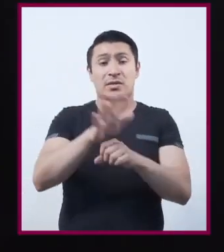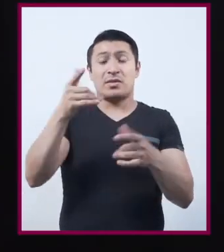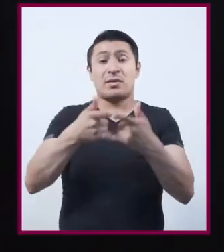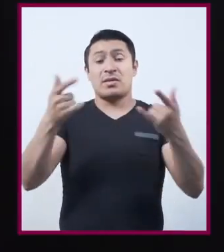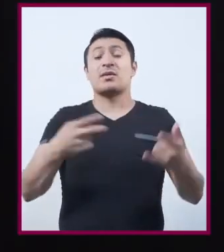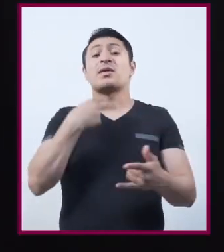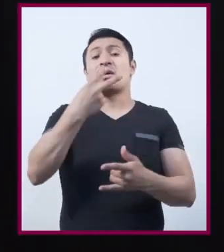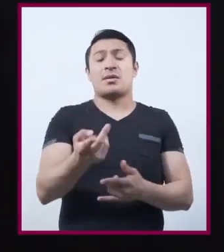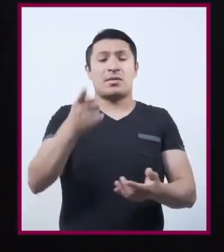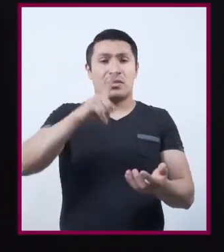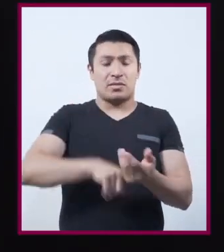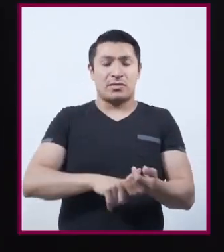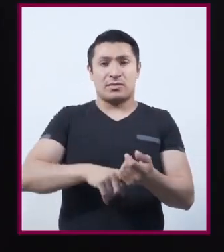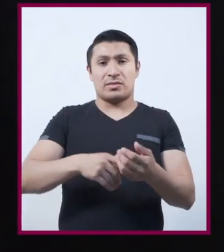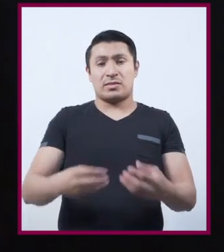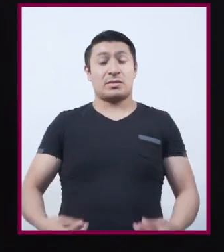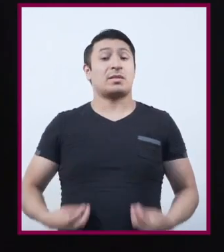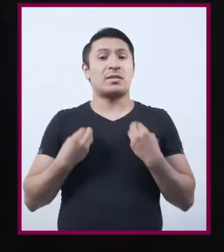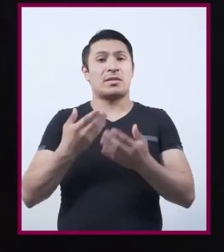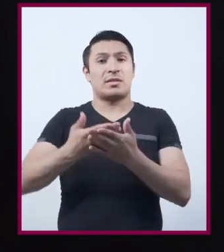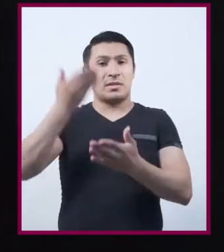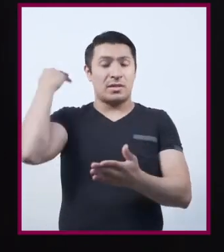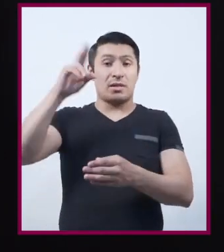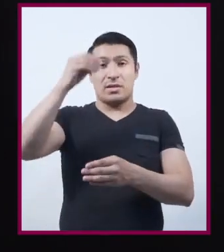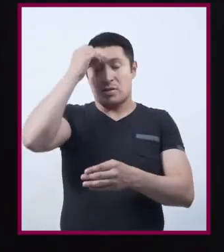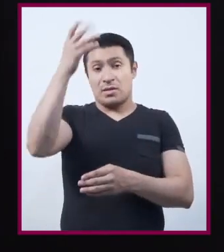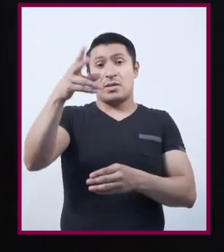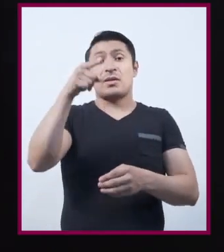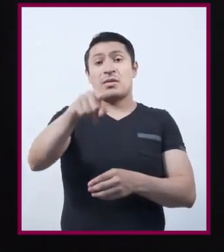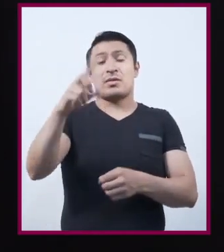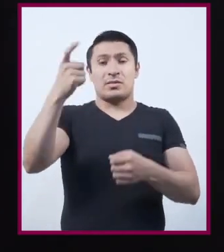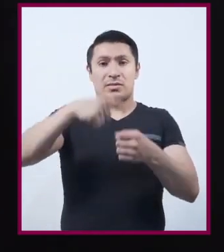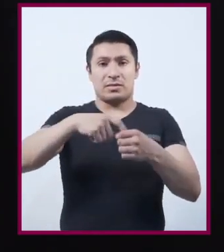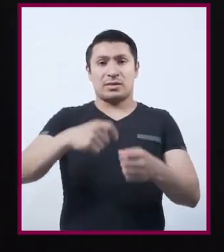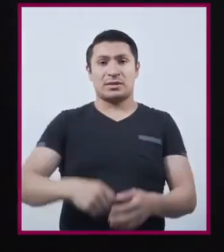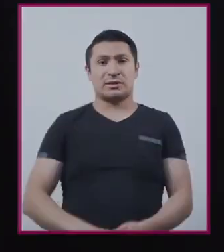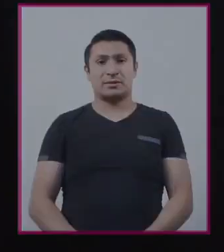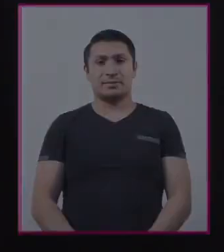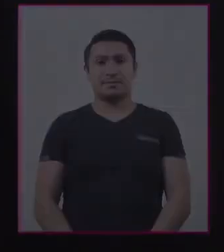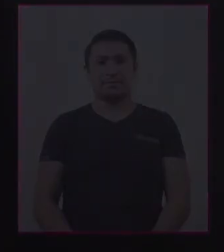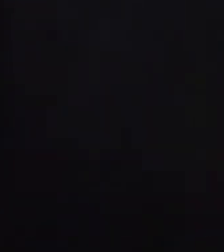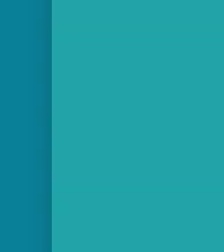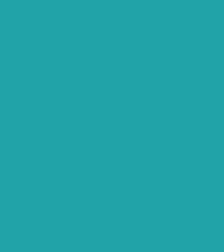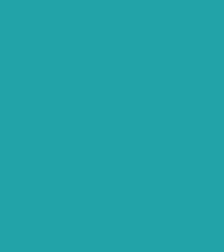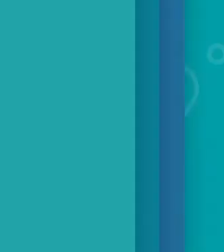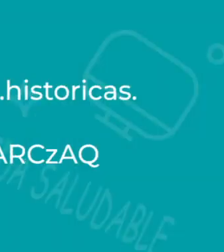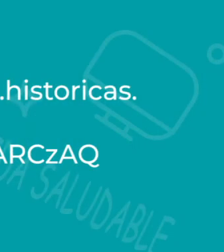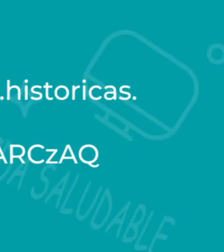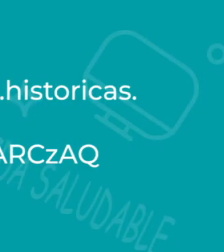el papel que juega la historia oral y la crónica. El pasado no ha pasado, conéctate.